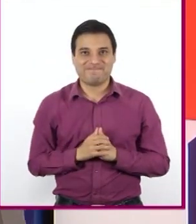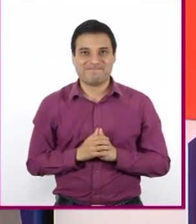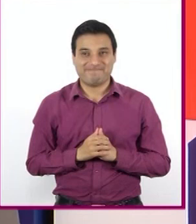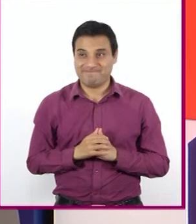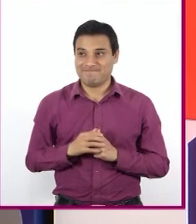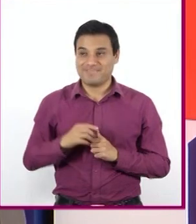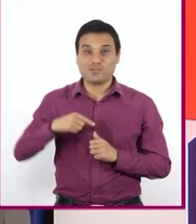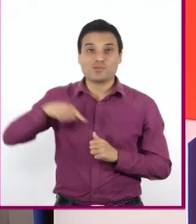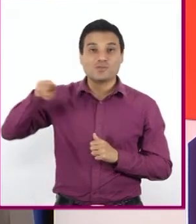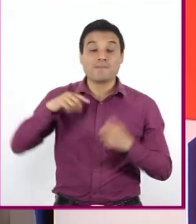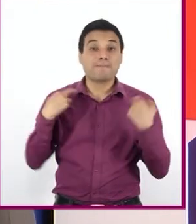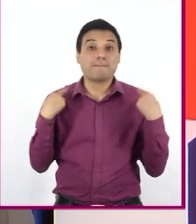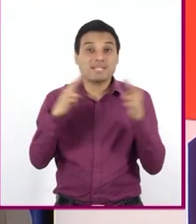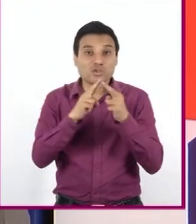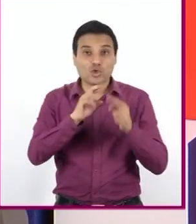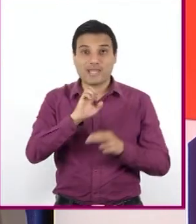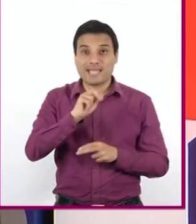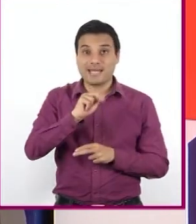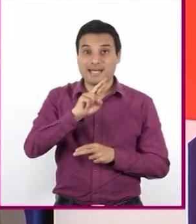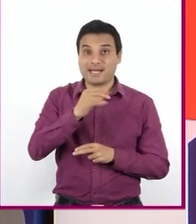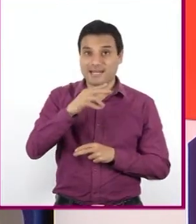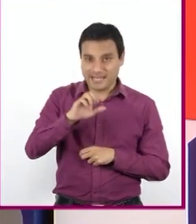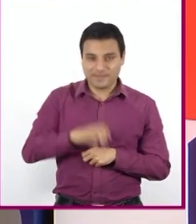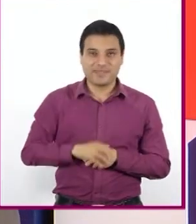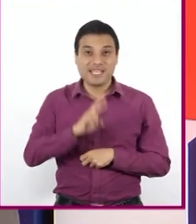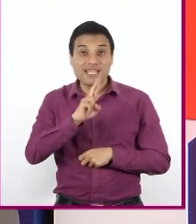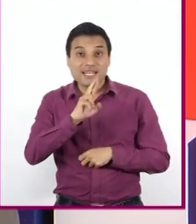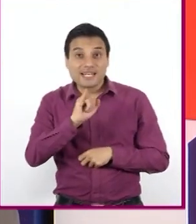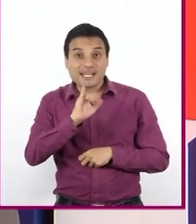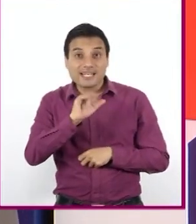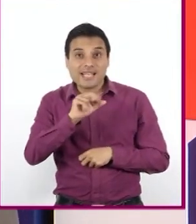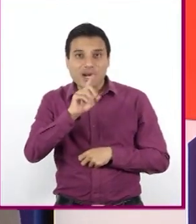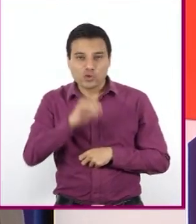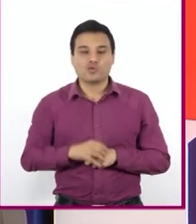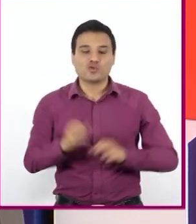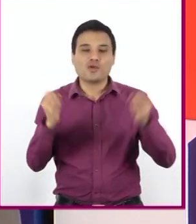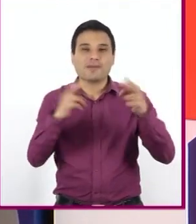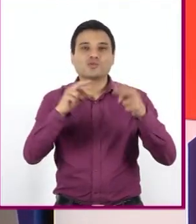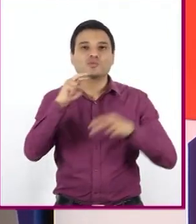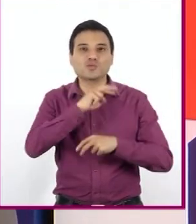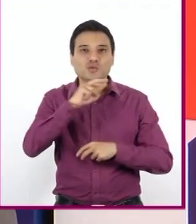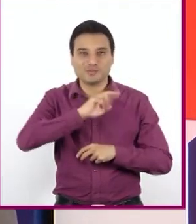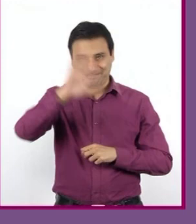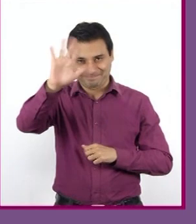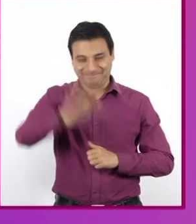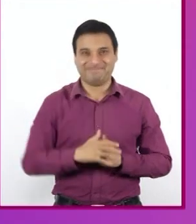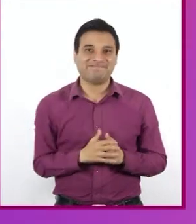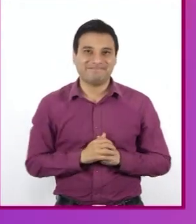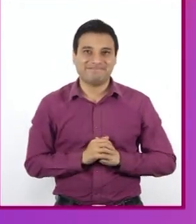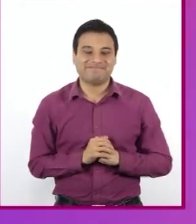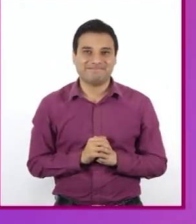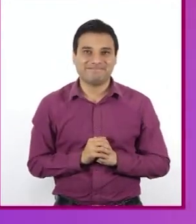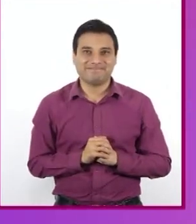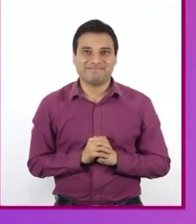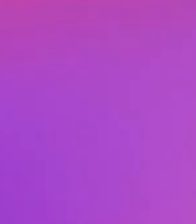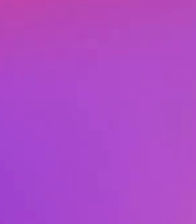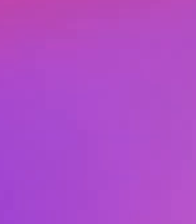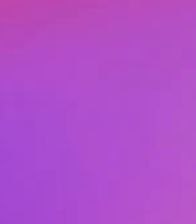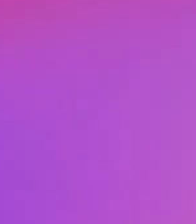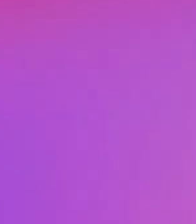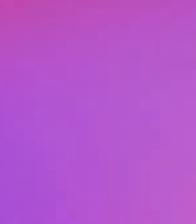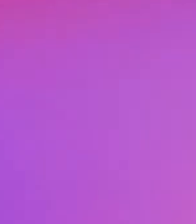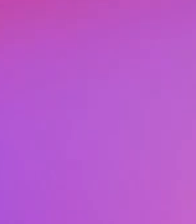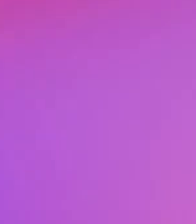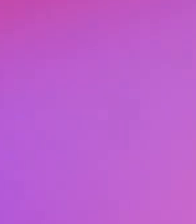Nosotros somos los profesores Enrique Acevedo y Ricardo Ortiz. Hasta la próxima. Si tienes dudas o